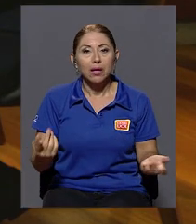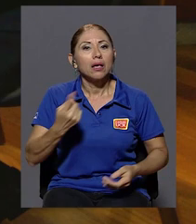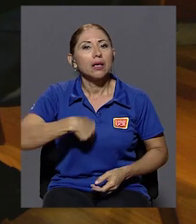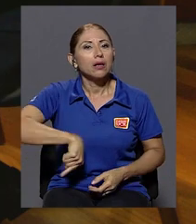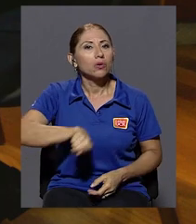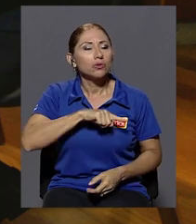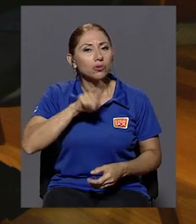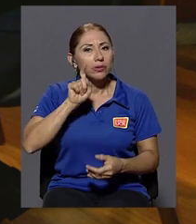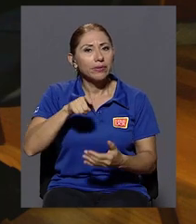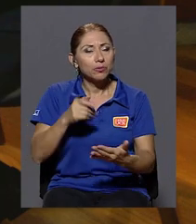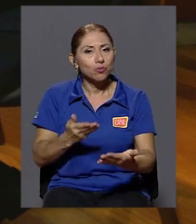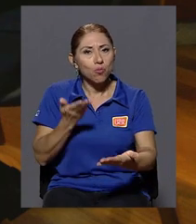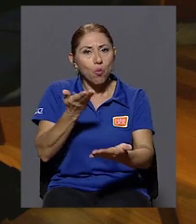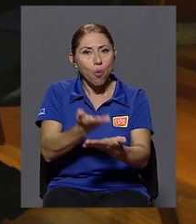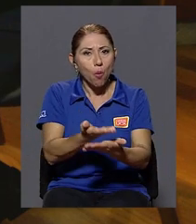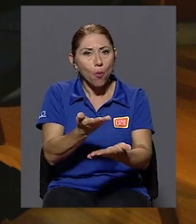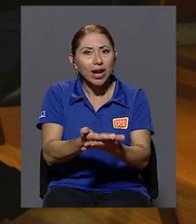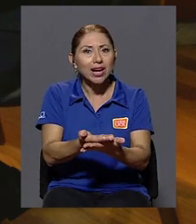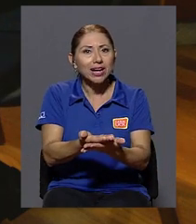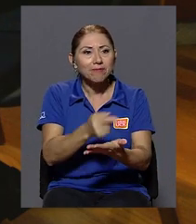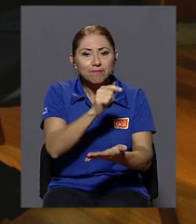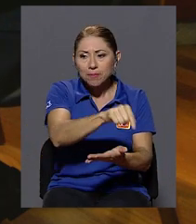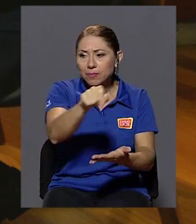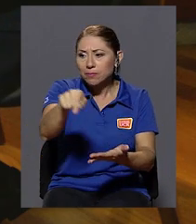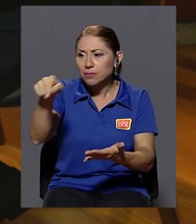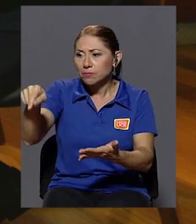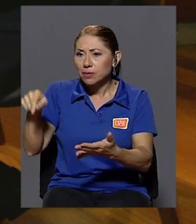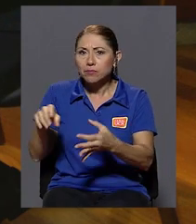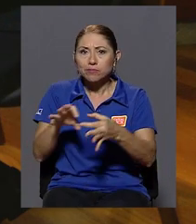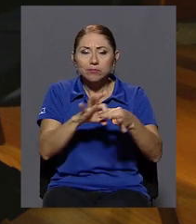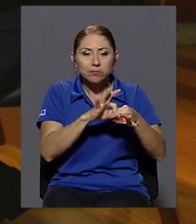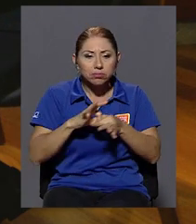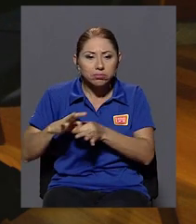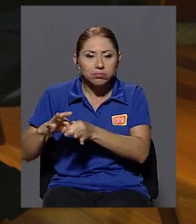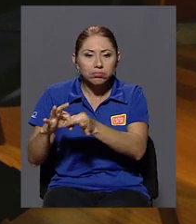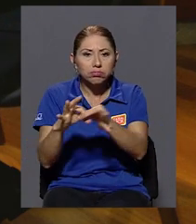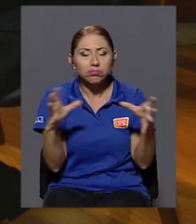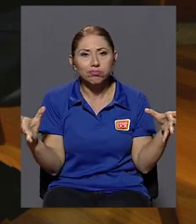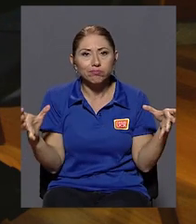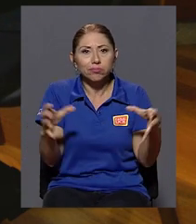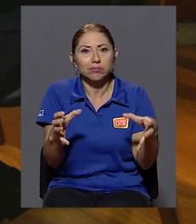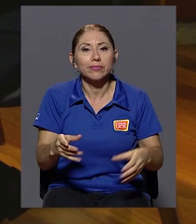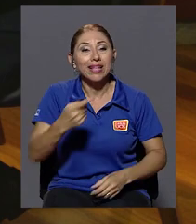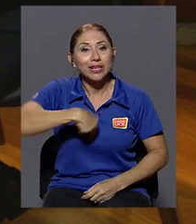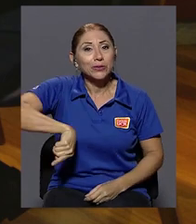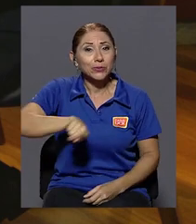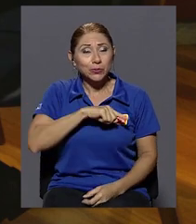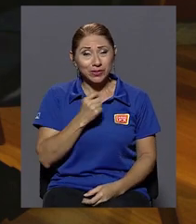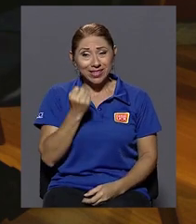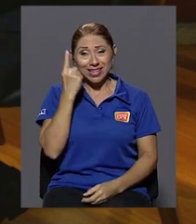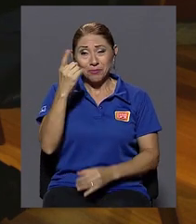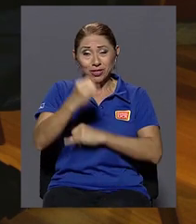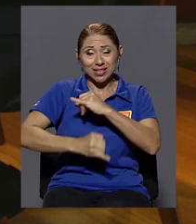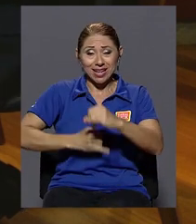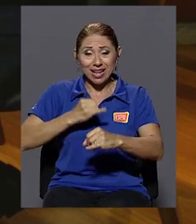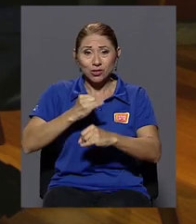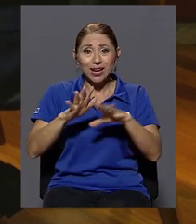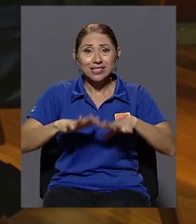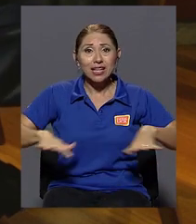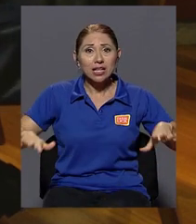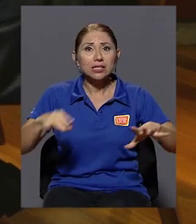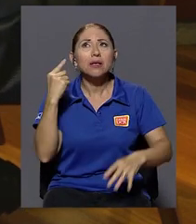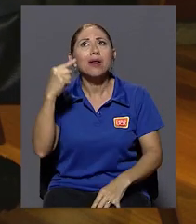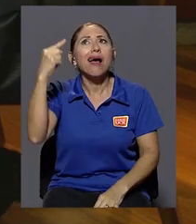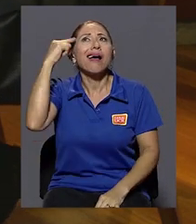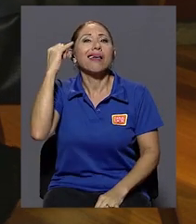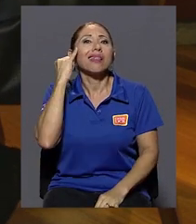que proponernos articularnos. En nuestra concepción de la internacionalización muchas veces predomina